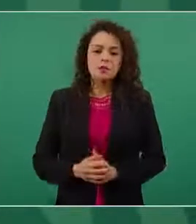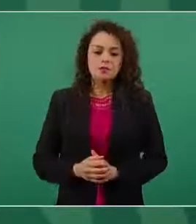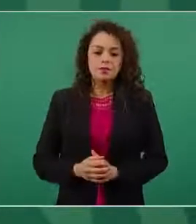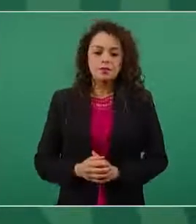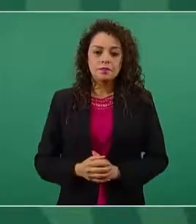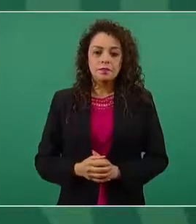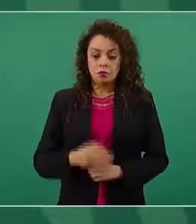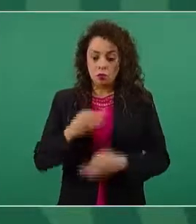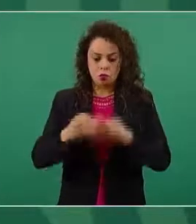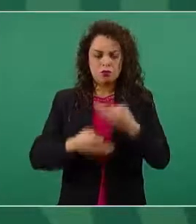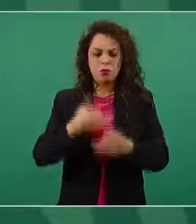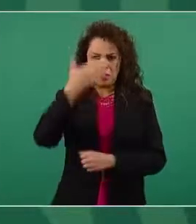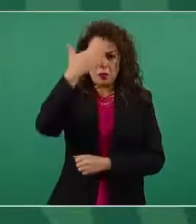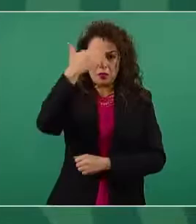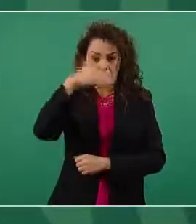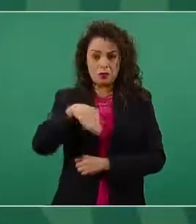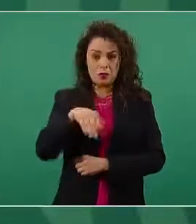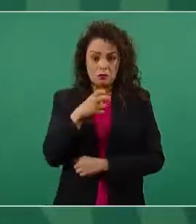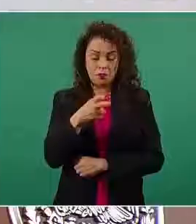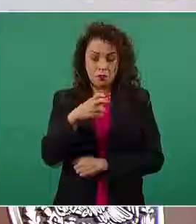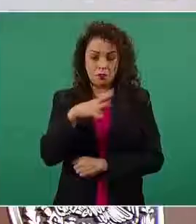metidos en esto,